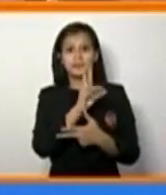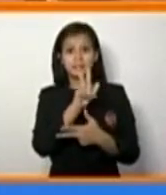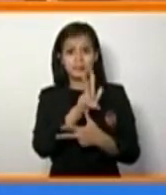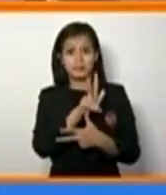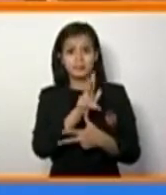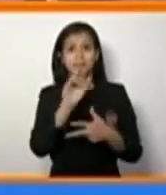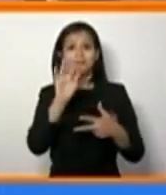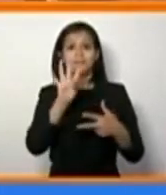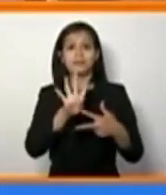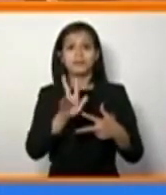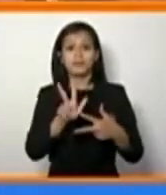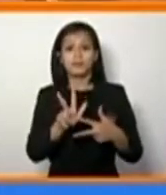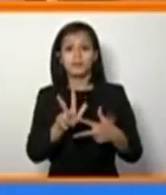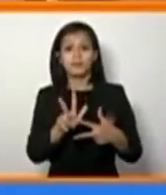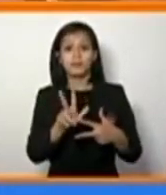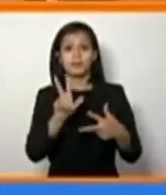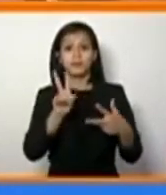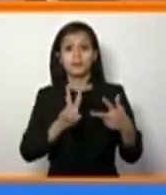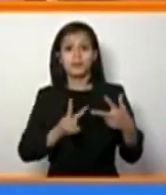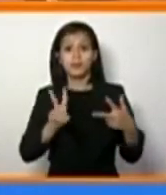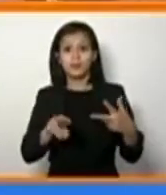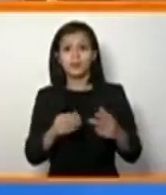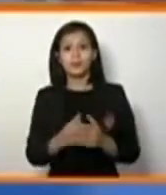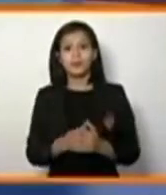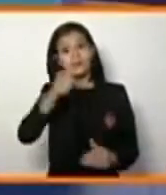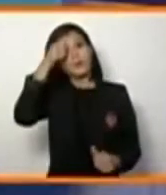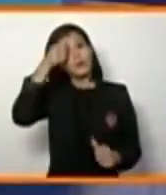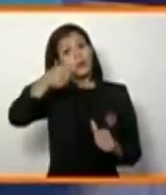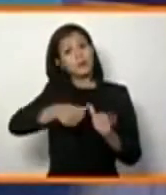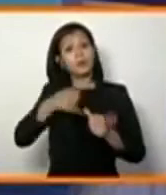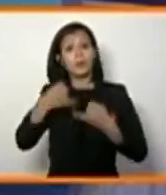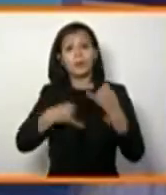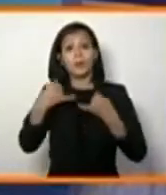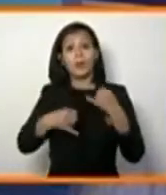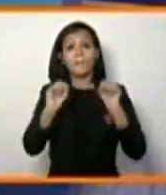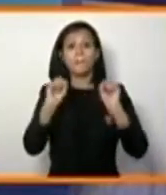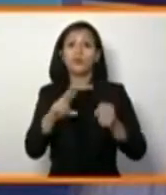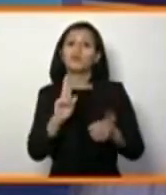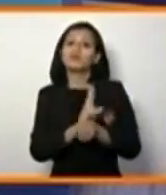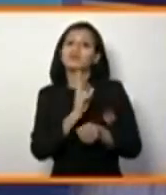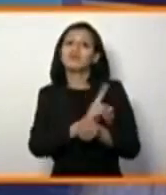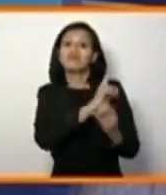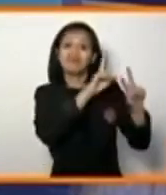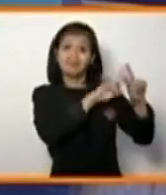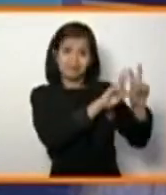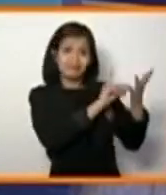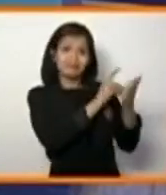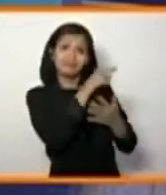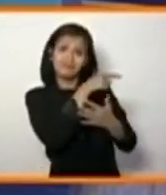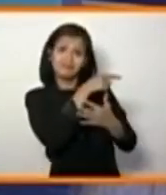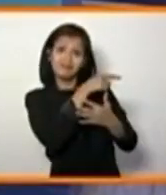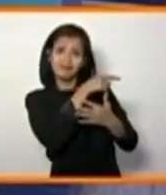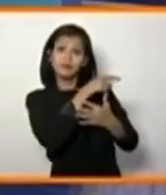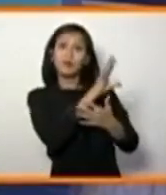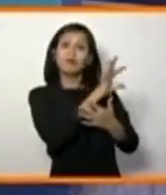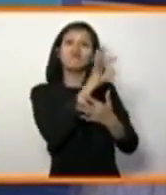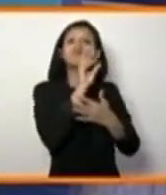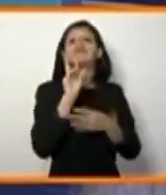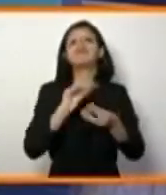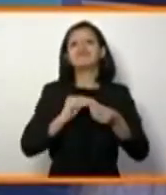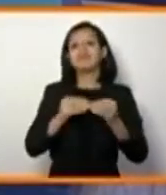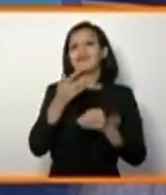63, 43 y 22. Recuerda, querido jugador, que ya puedes utilizar nuestra guía catracha para ganar a lo